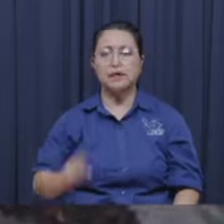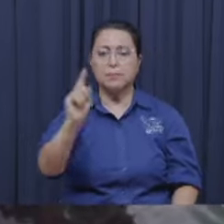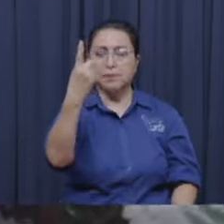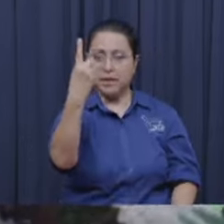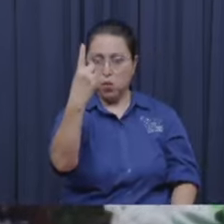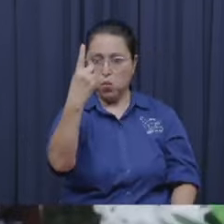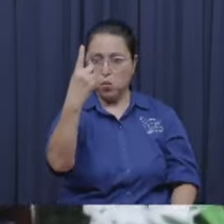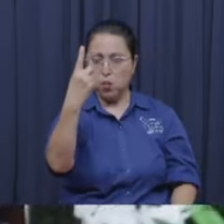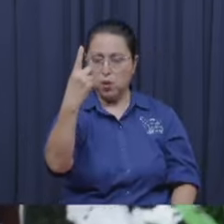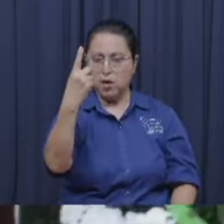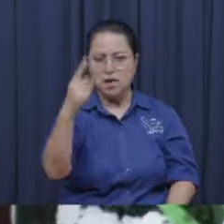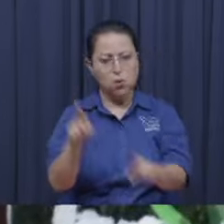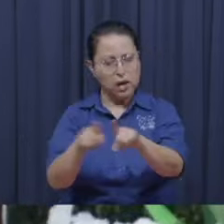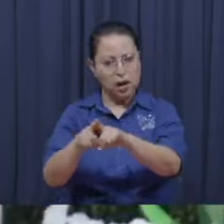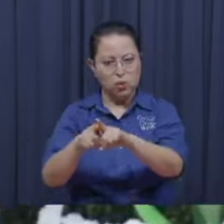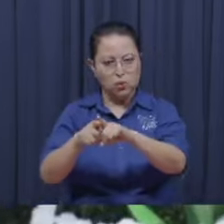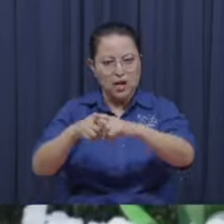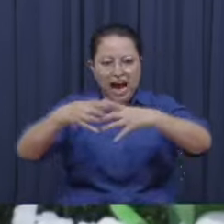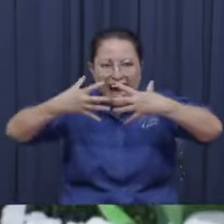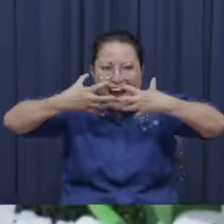ser viviente era semejante a un león.